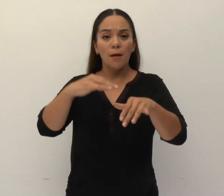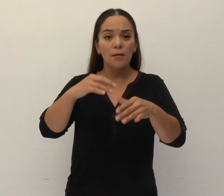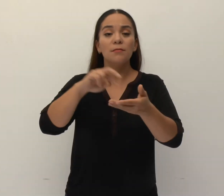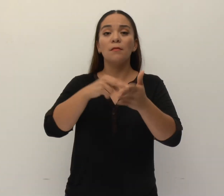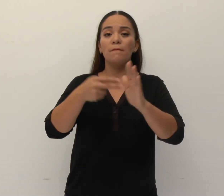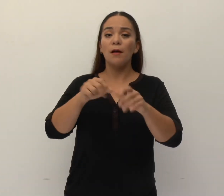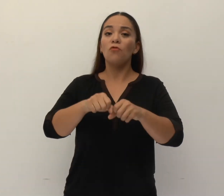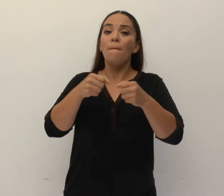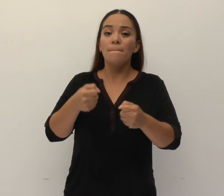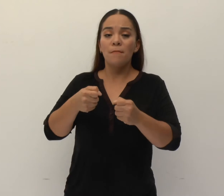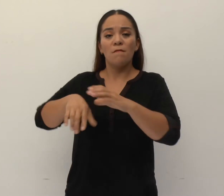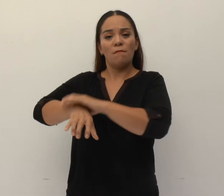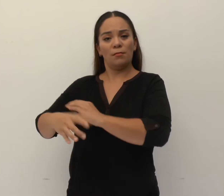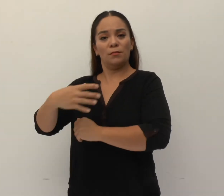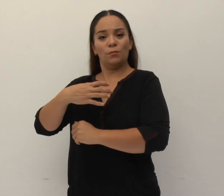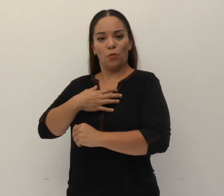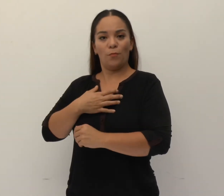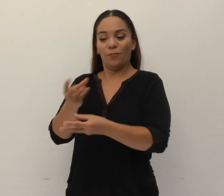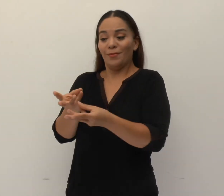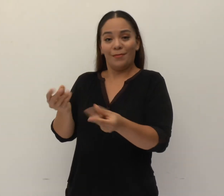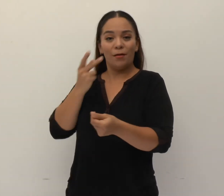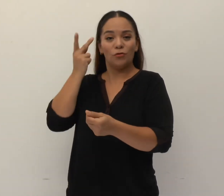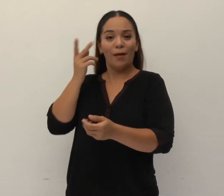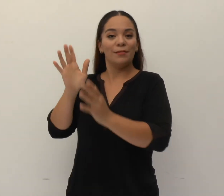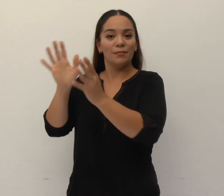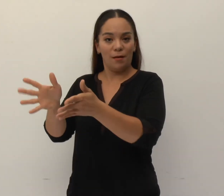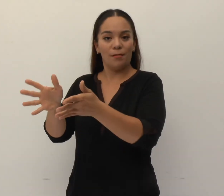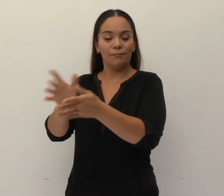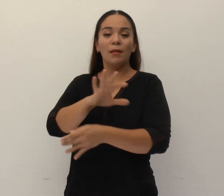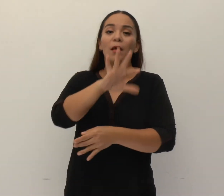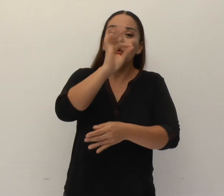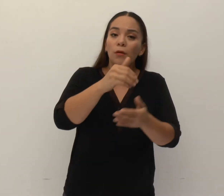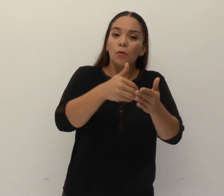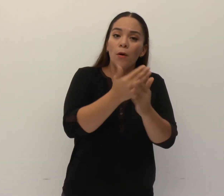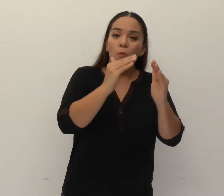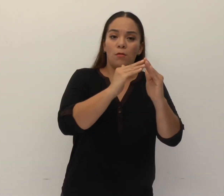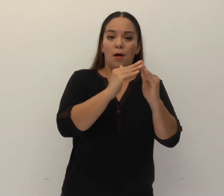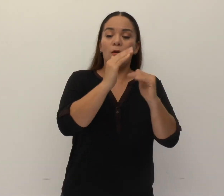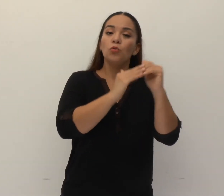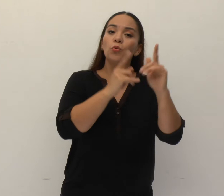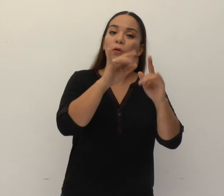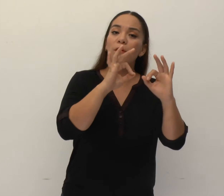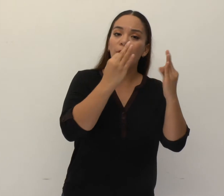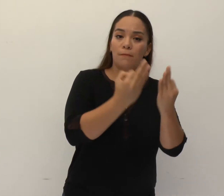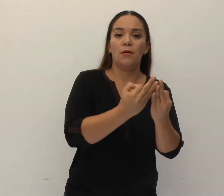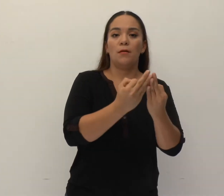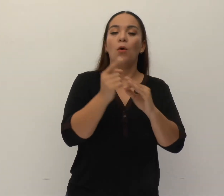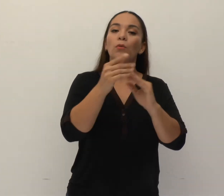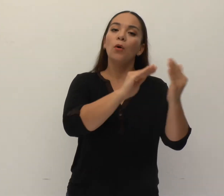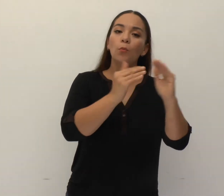Migrar implica romper con las raíces, dejar la tierra de los padres, encontrar un nuevo hogar y reconstruir una